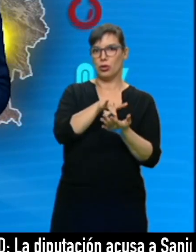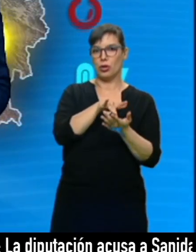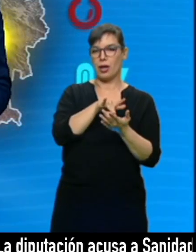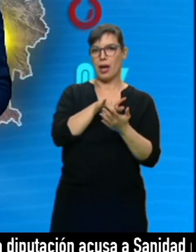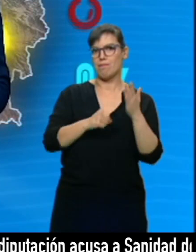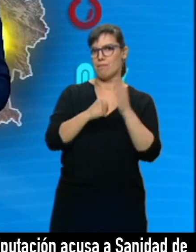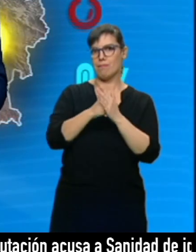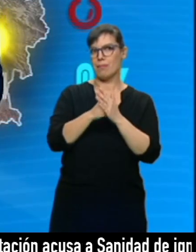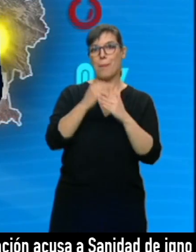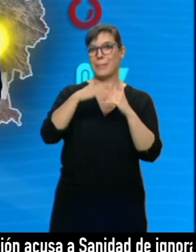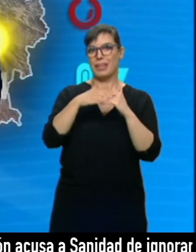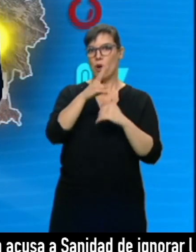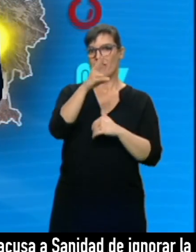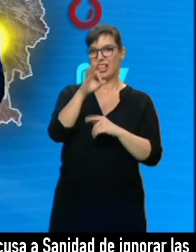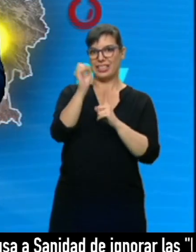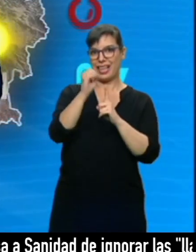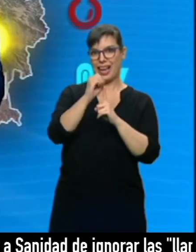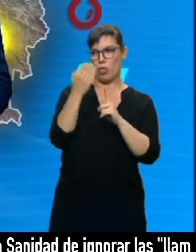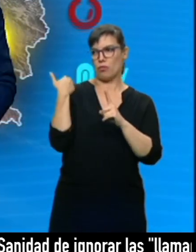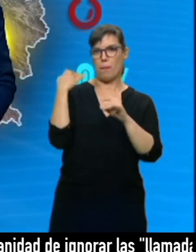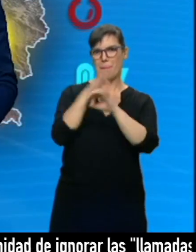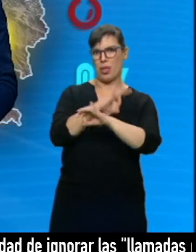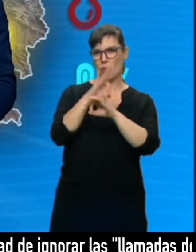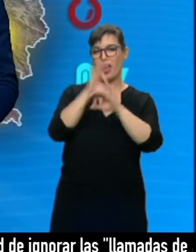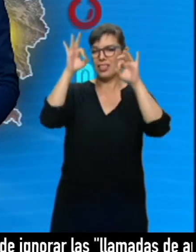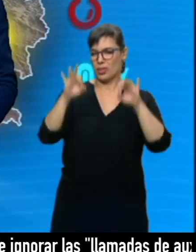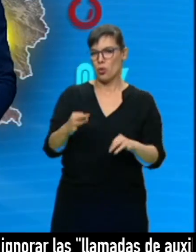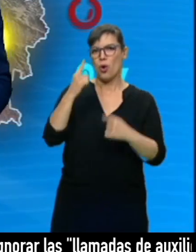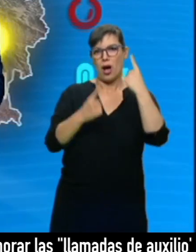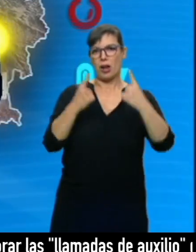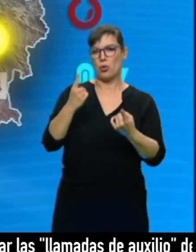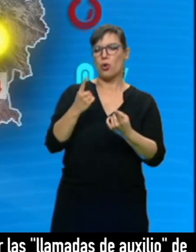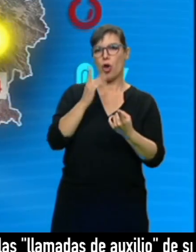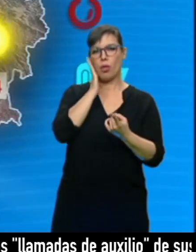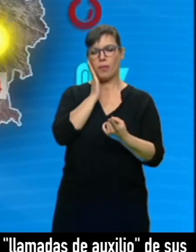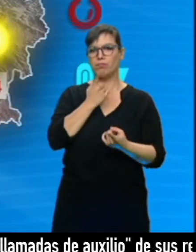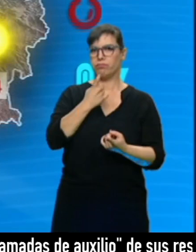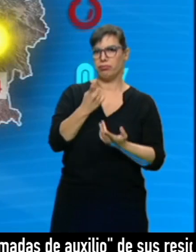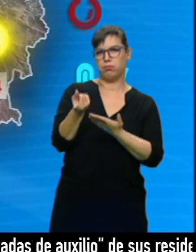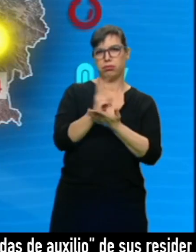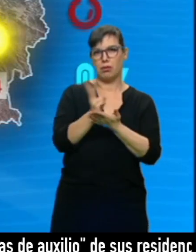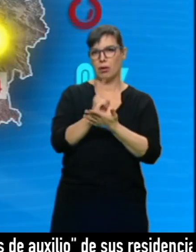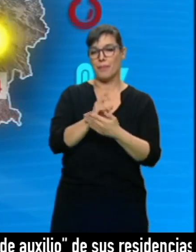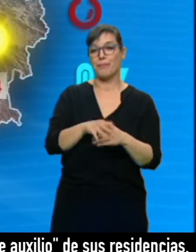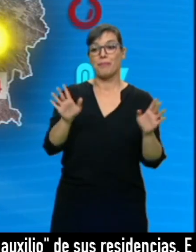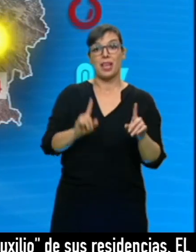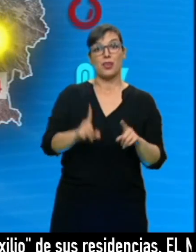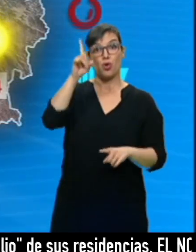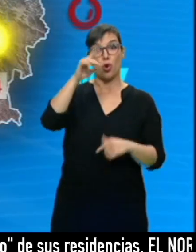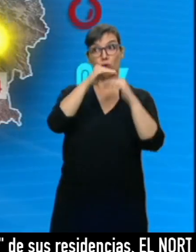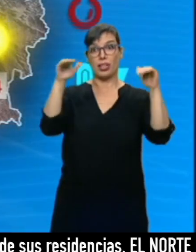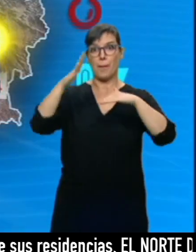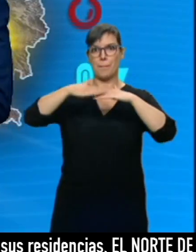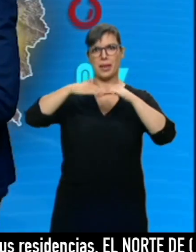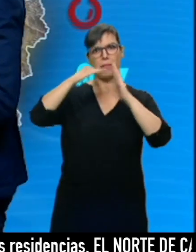de los 20 grados en toda la madrugada. Sin duda, seguro que a más de uno le ha costado conciliar el sueño. En cambio, en el norte las temperaturas mínimas